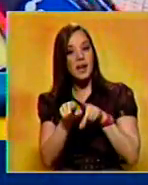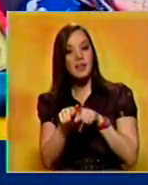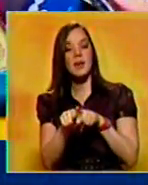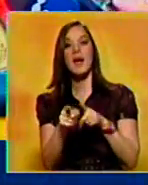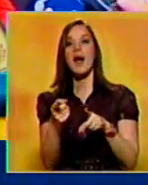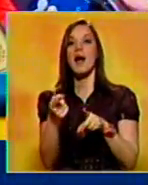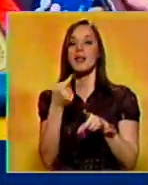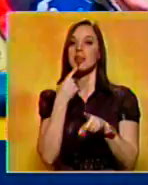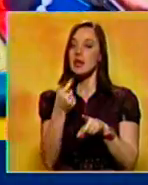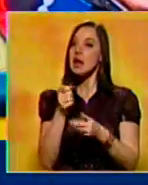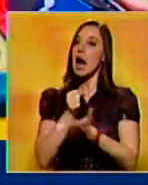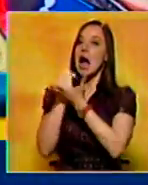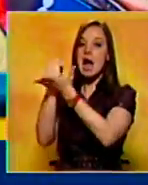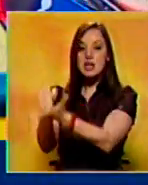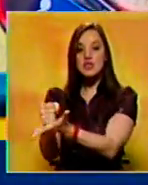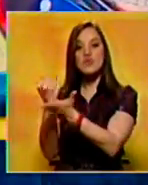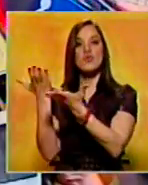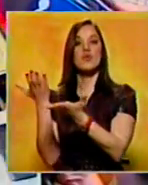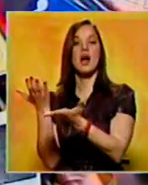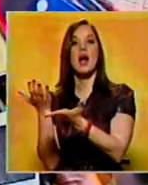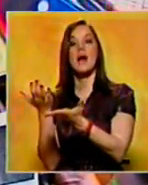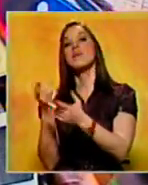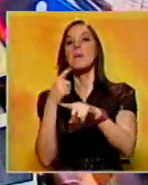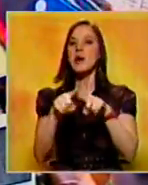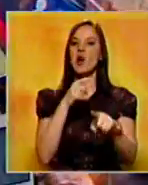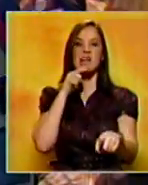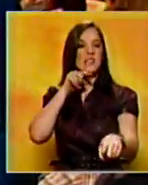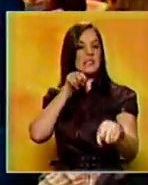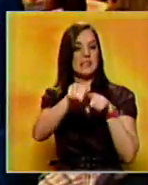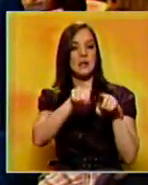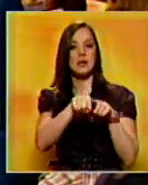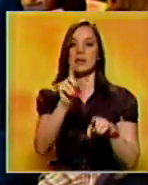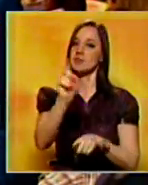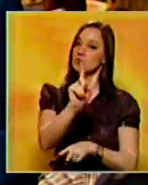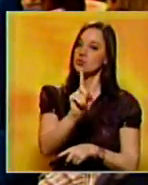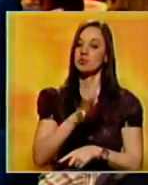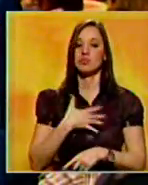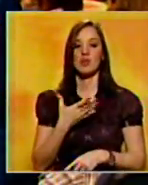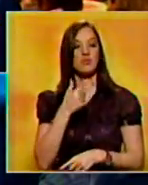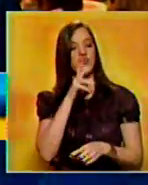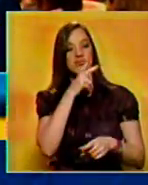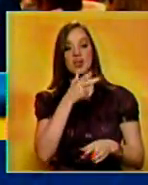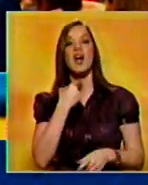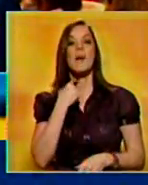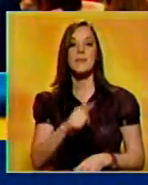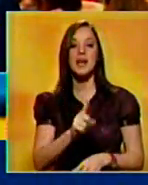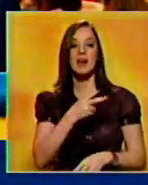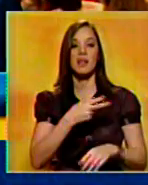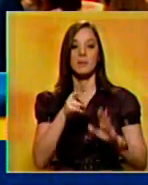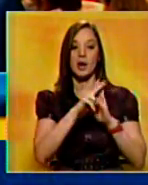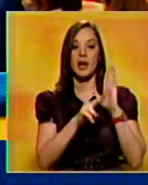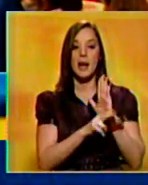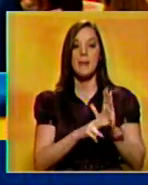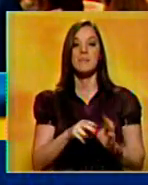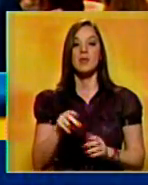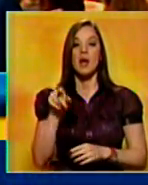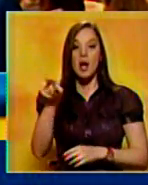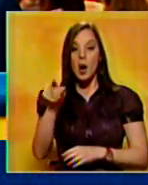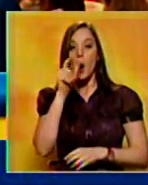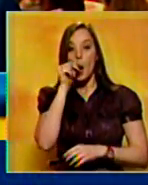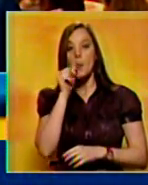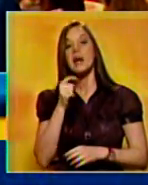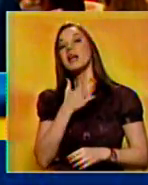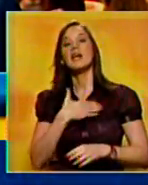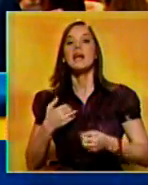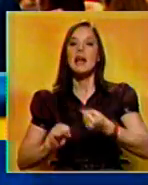desdibuja de esos otros valores, pierde autoridad moral. Jagua reiteró que continuarán aplicando estrategias para fortalecer la unidad dentro